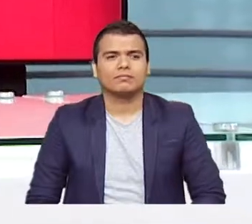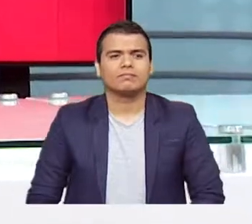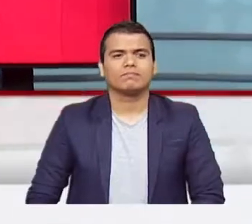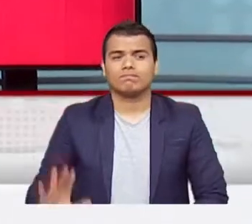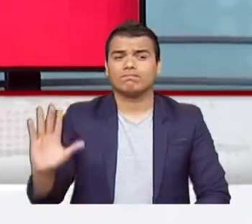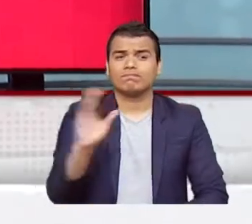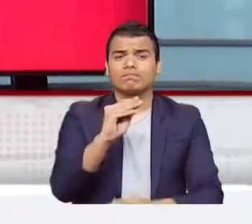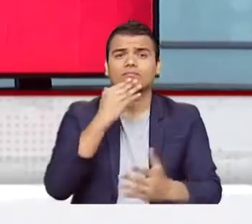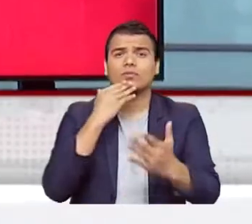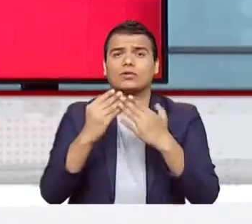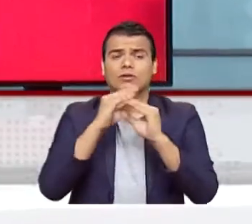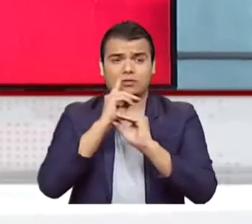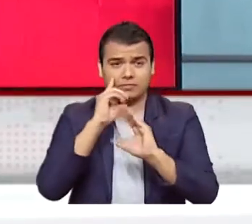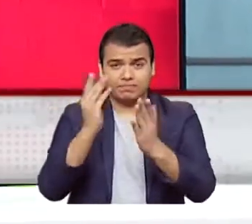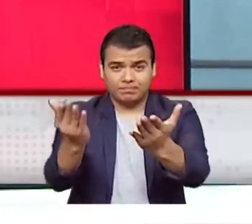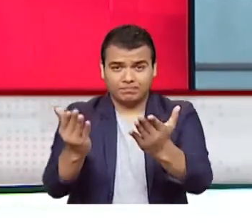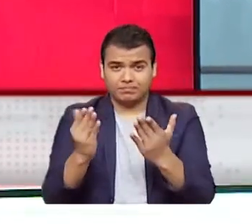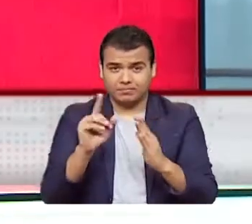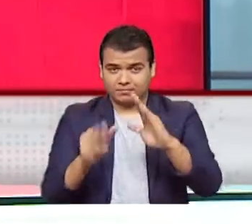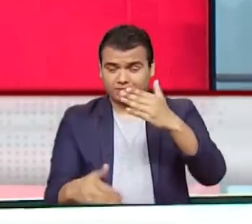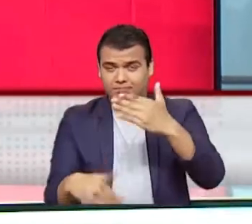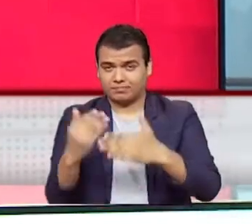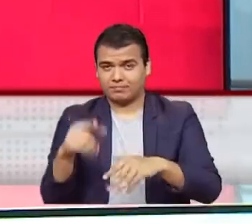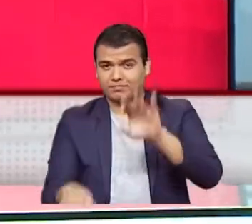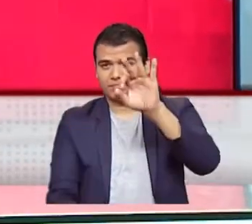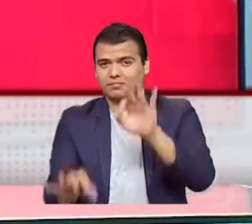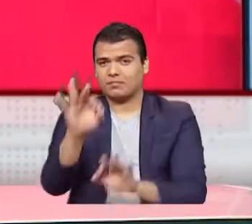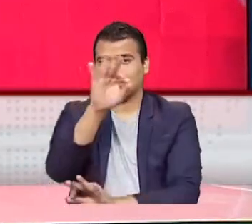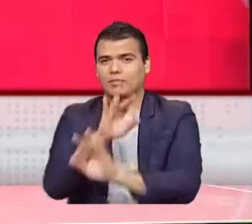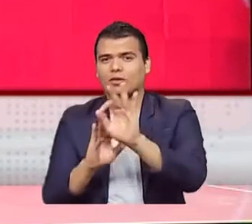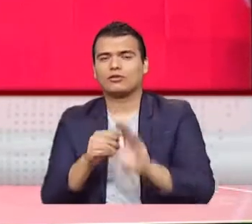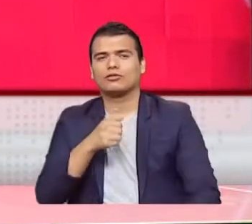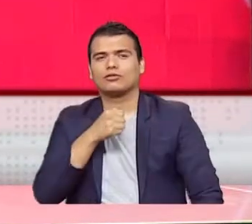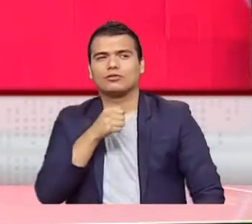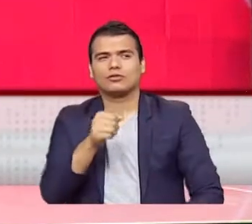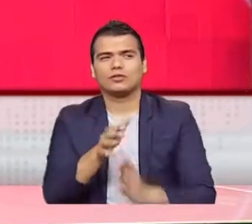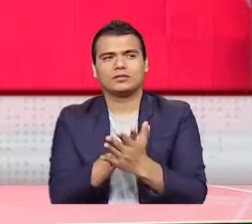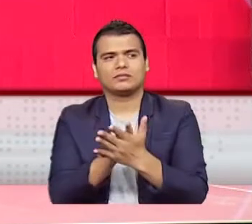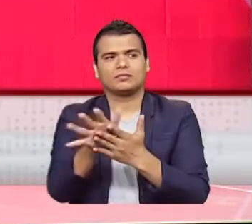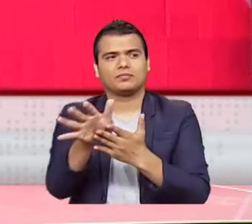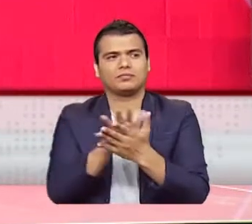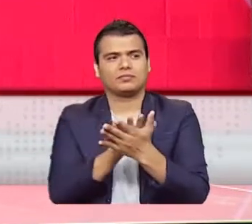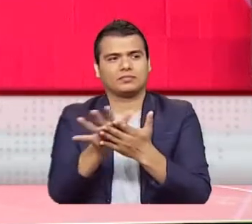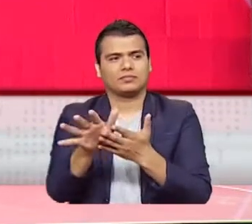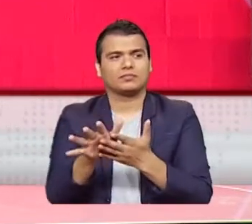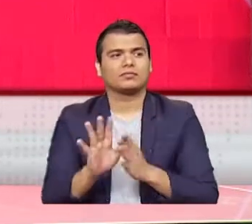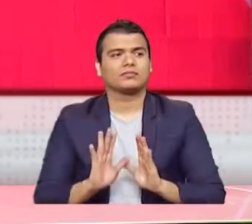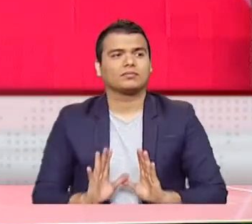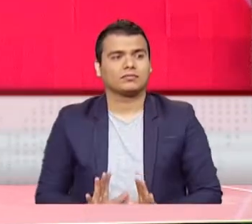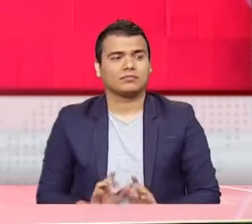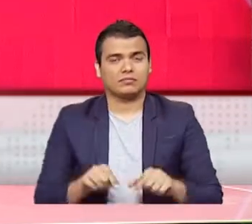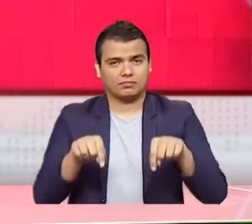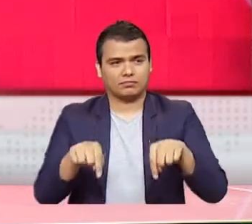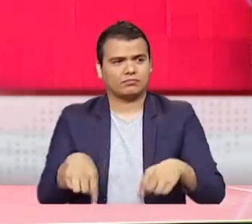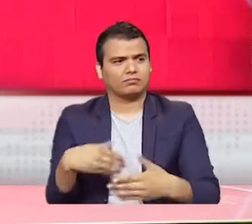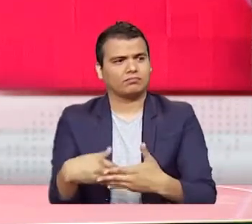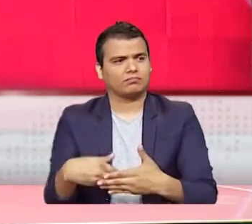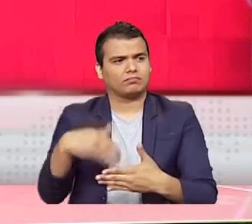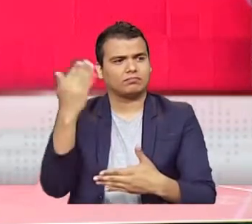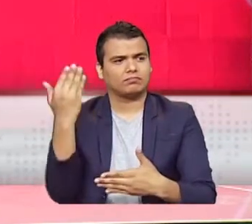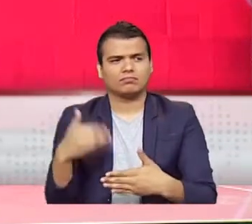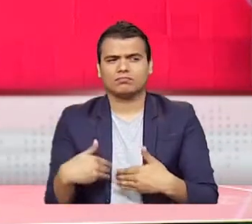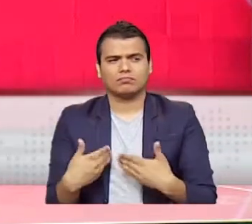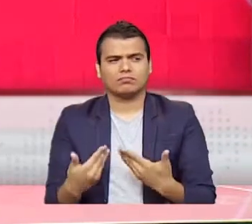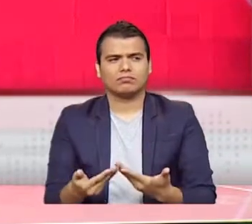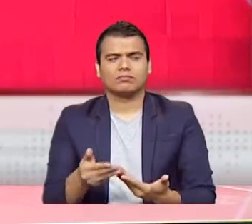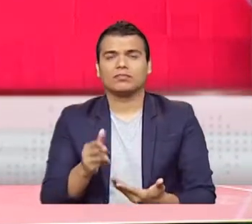muy buenas noches bienvenidos a una nueva emisión en telepacífico noticias el informativo descentralizado en la televisión colombiana iniciamos con el desenlace